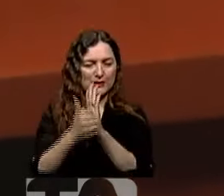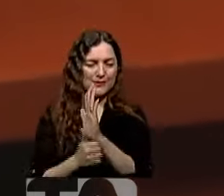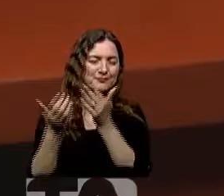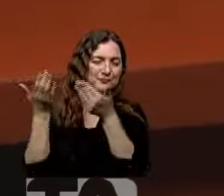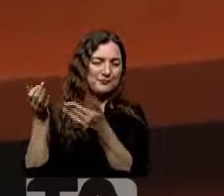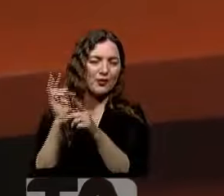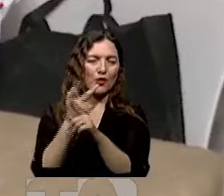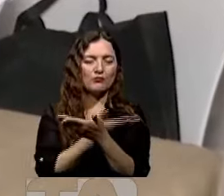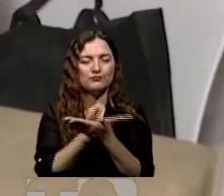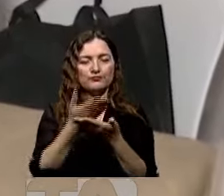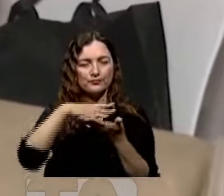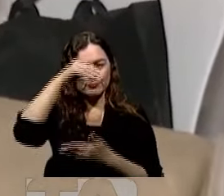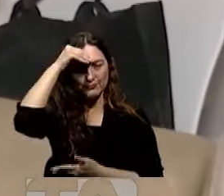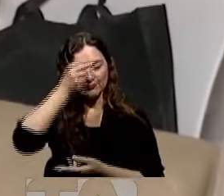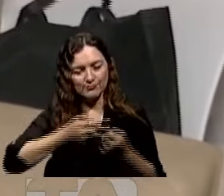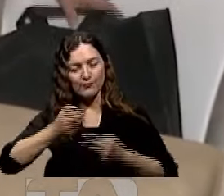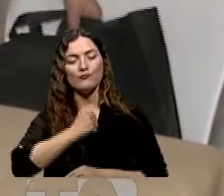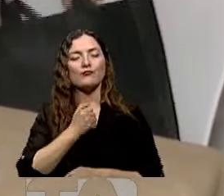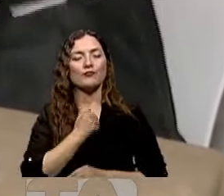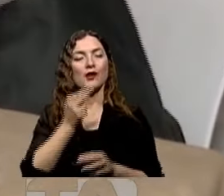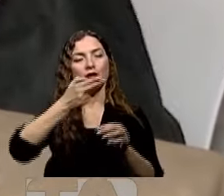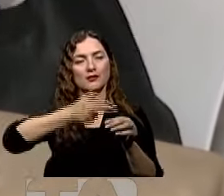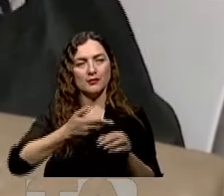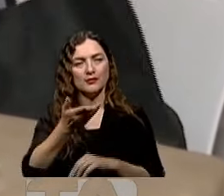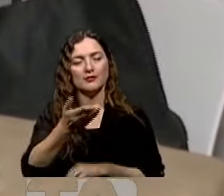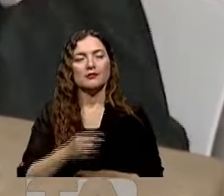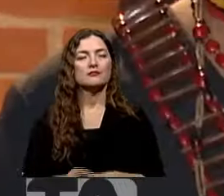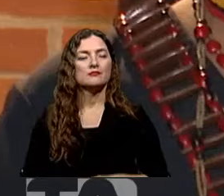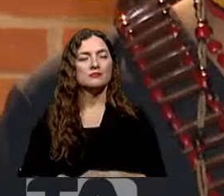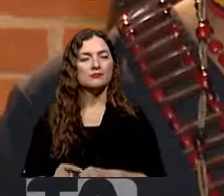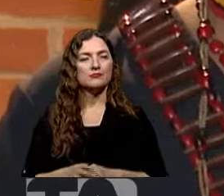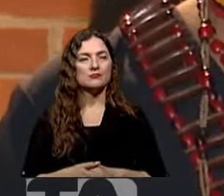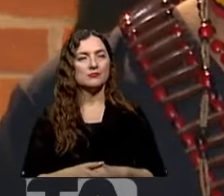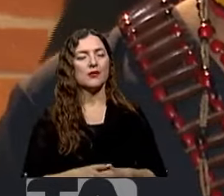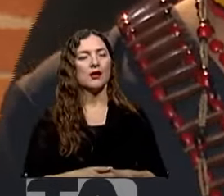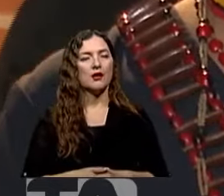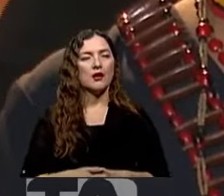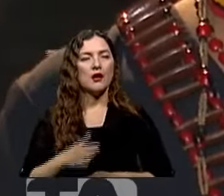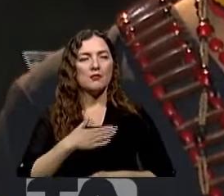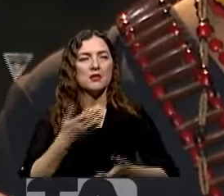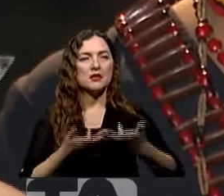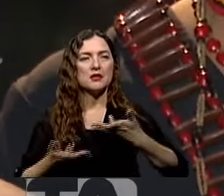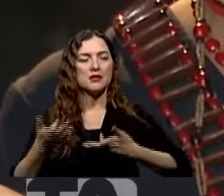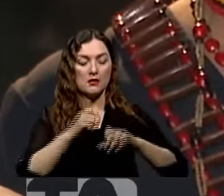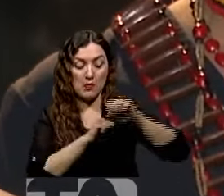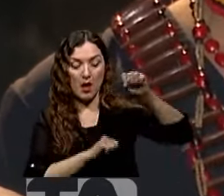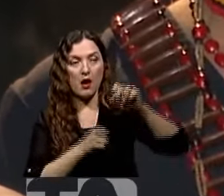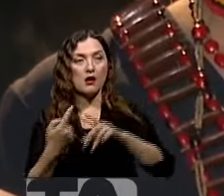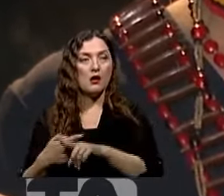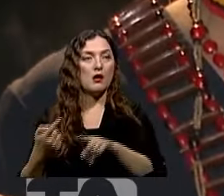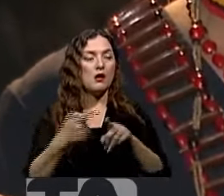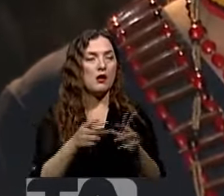de los productos que presentaron los emprendedores que participaron en este bootcamp. En nuestra ecotienda ustedes pueden encontrar toda la variedad